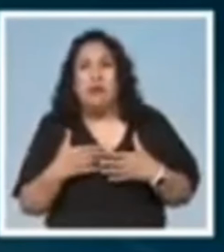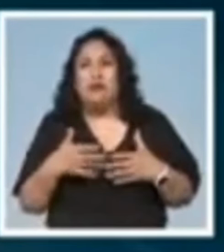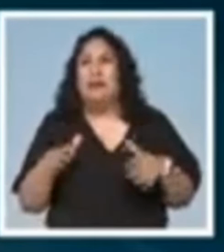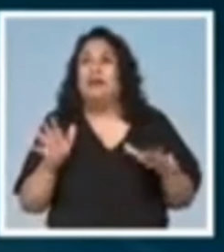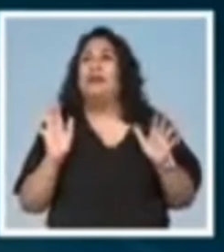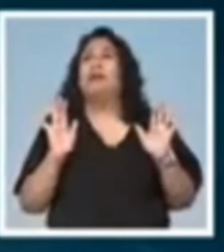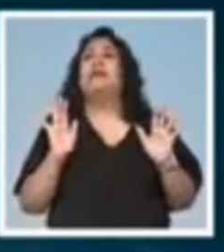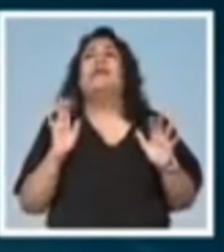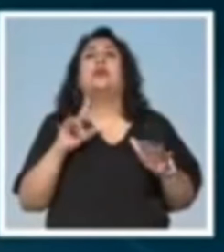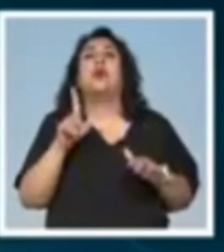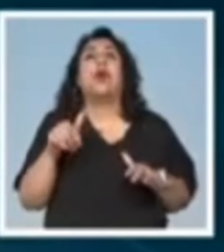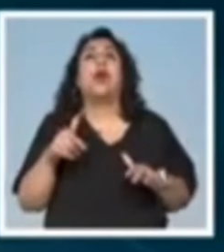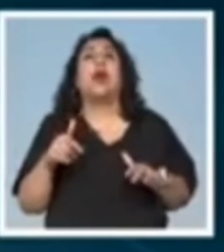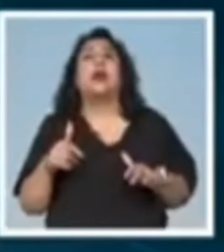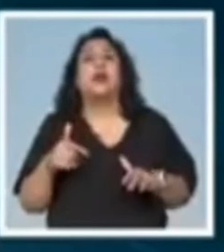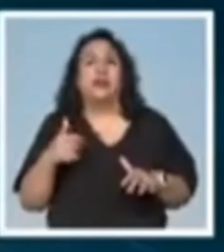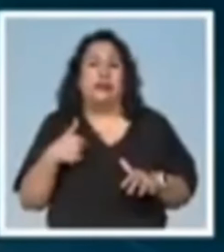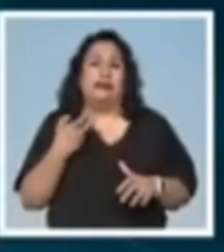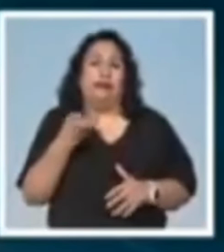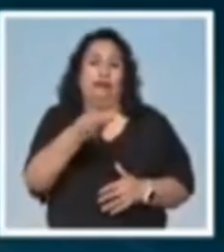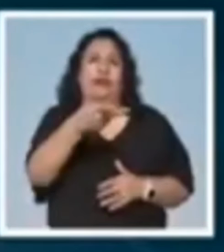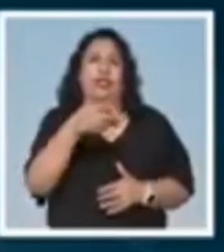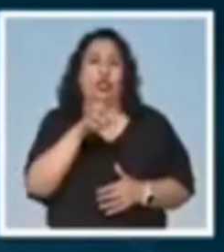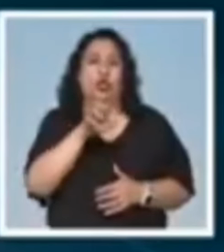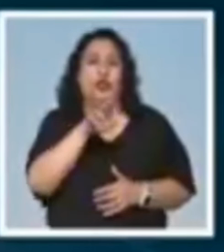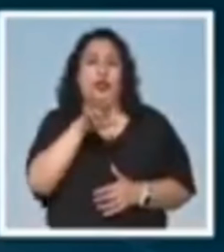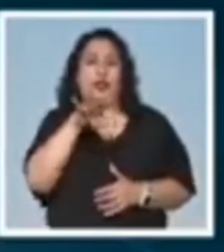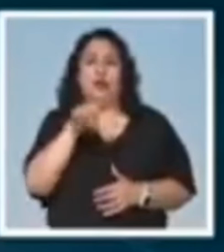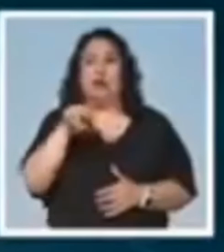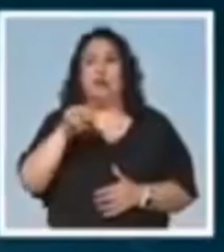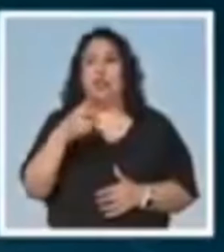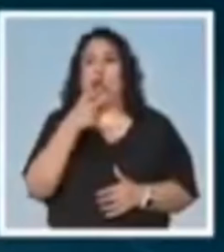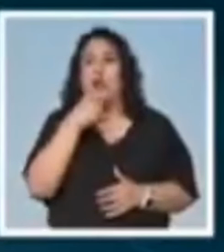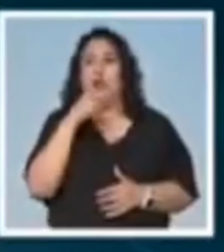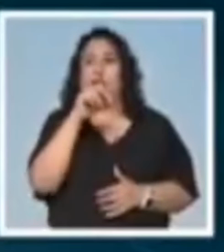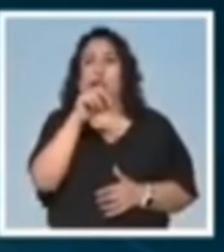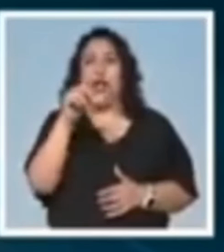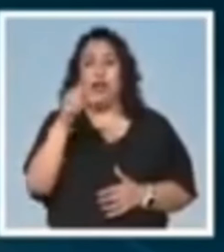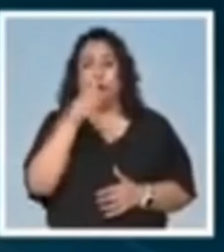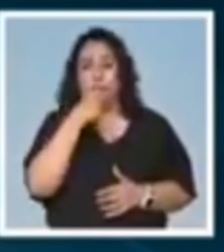uno por definir por surrealista. Noticias 22, Alberto Aranda.